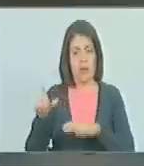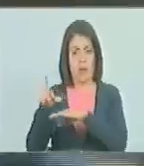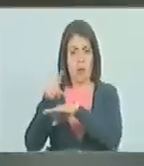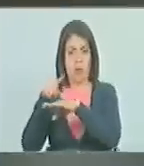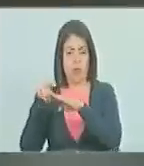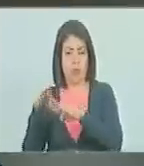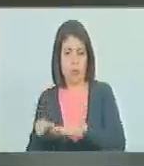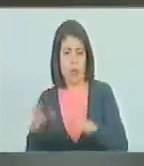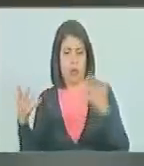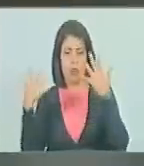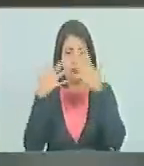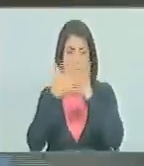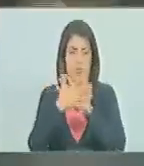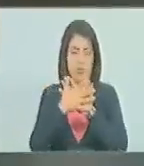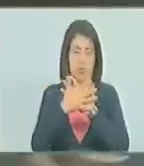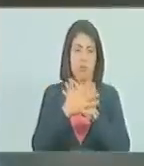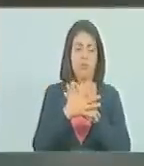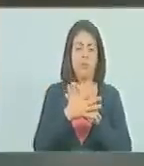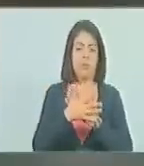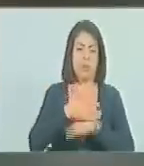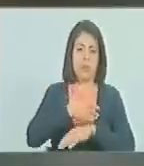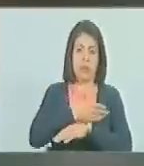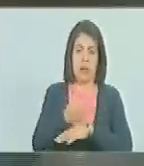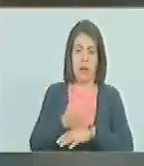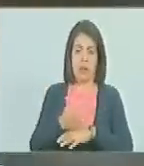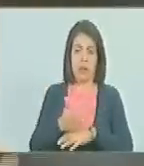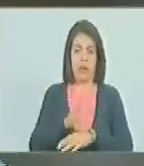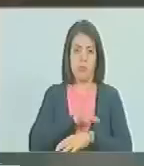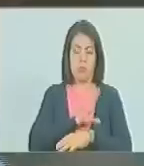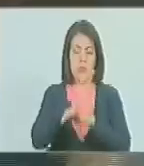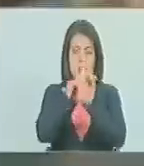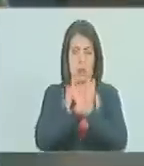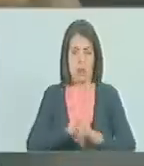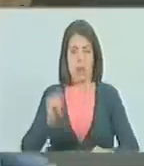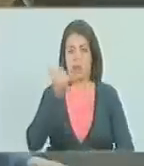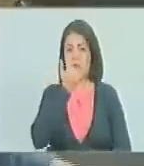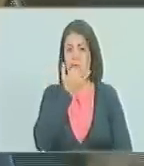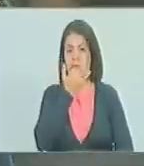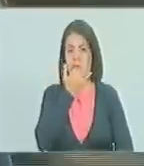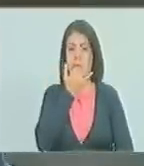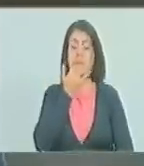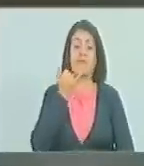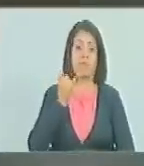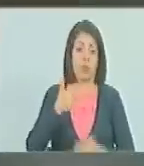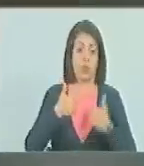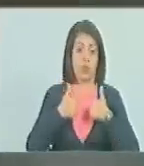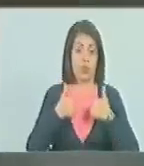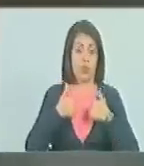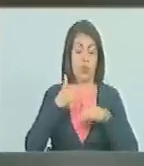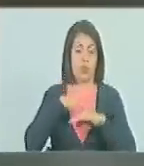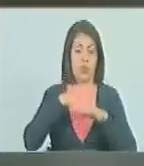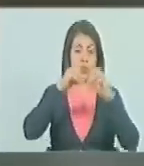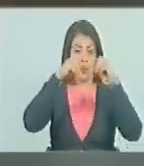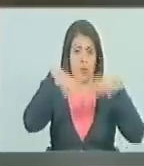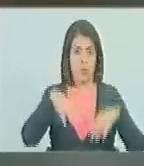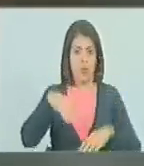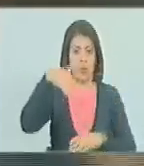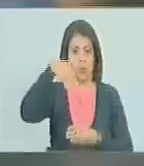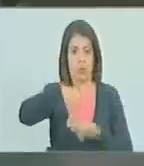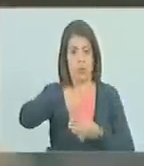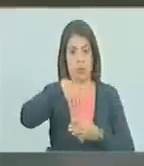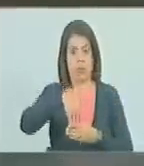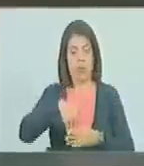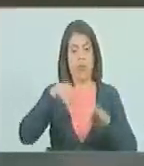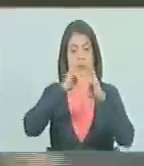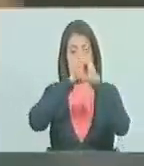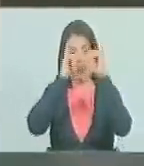gobierno y confundir el atraso con la autonomía. Ese es un error que lo pagamos caro porque suspendimos las elecciones